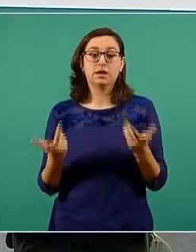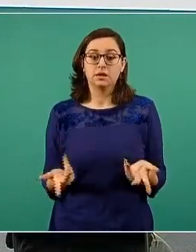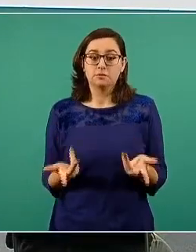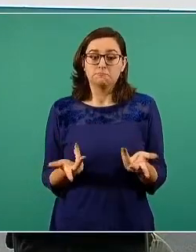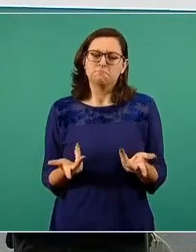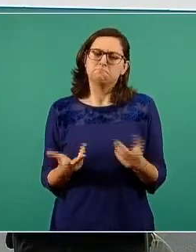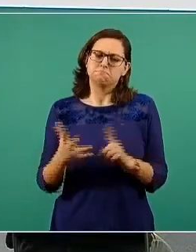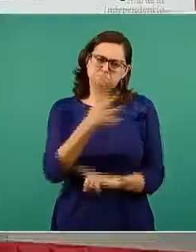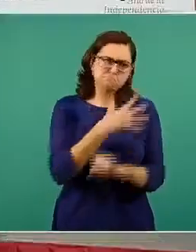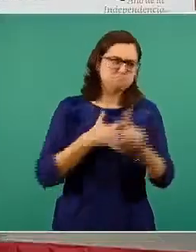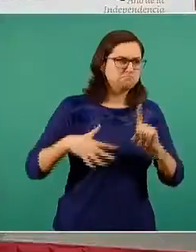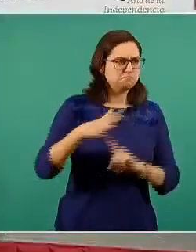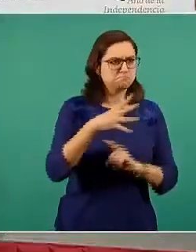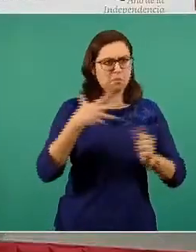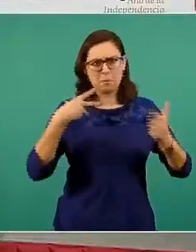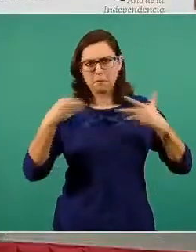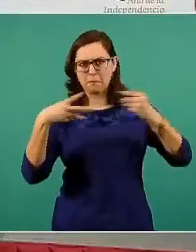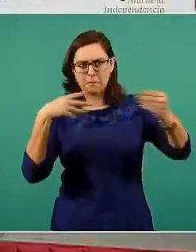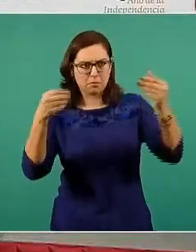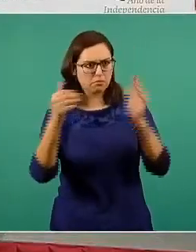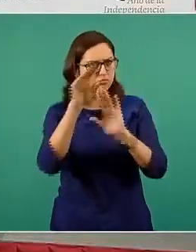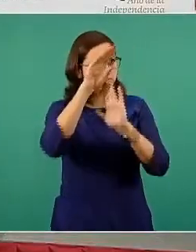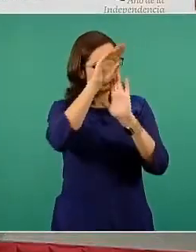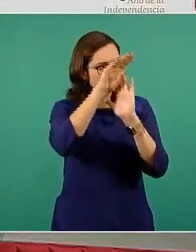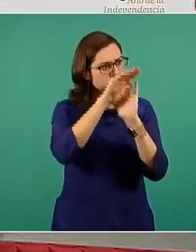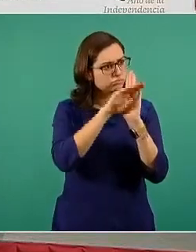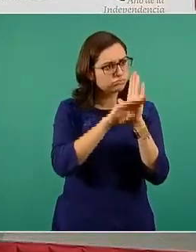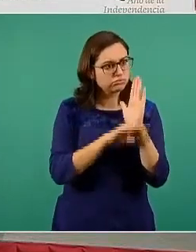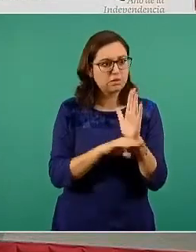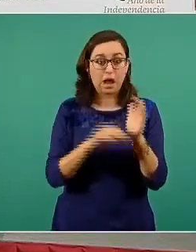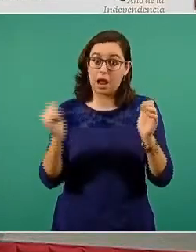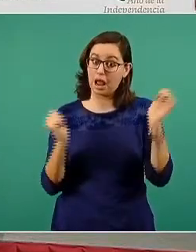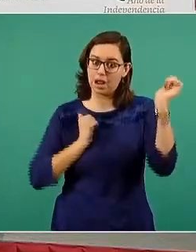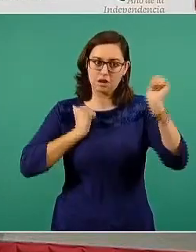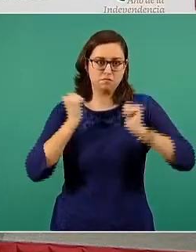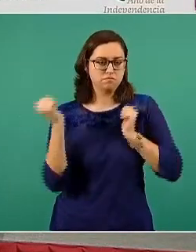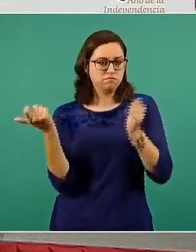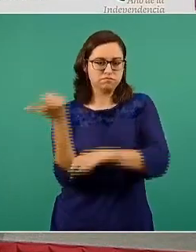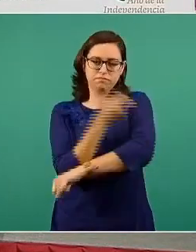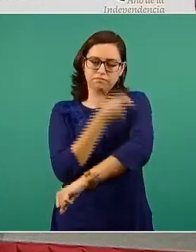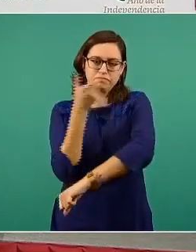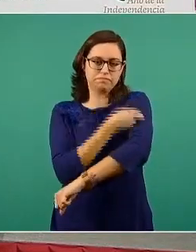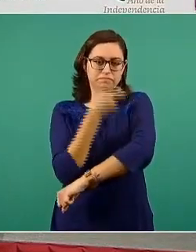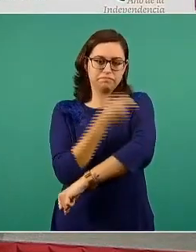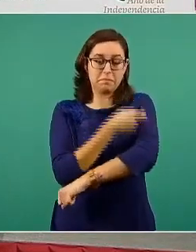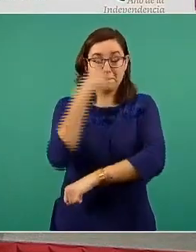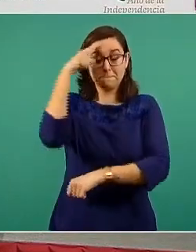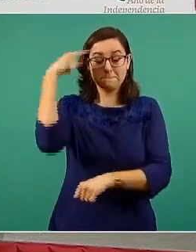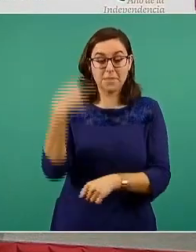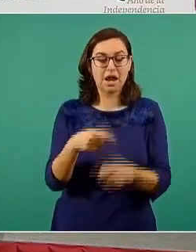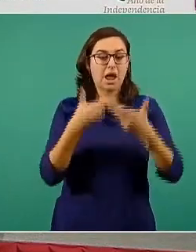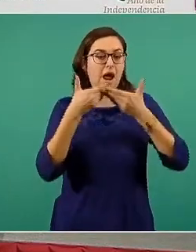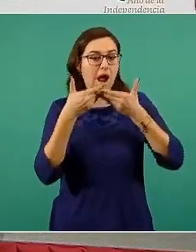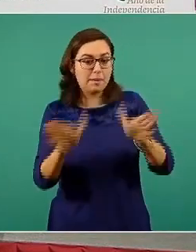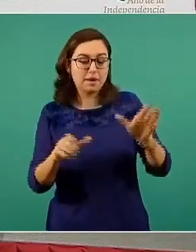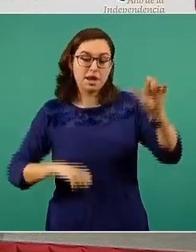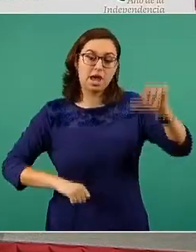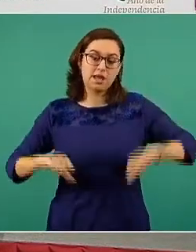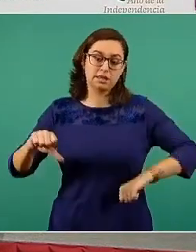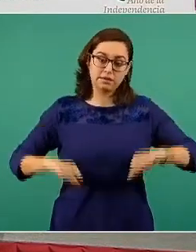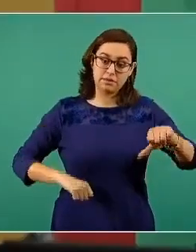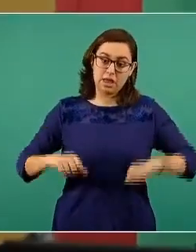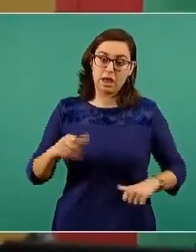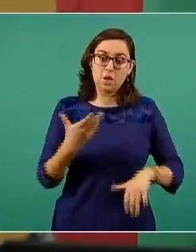vacuna en condiciones de bajo riesgo epidémico para permitir abrir ciertos espacios públicos. De manera muy